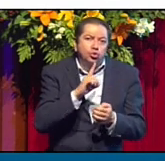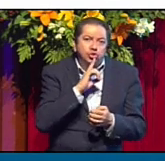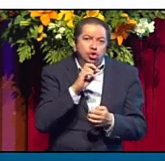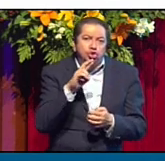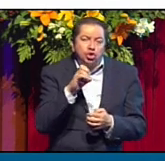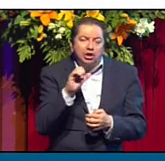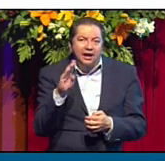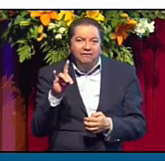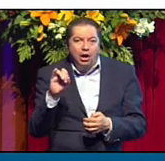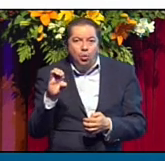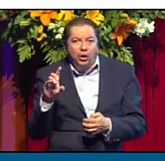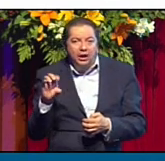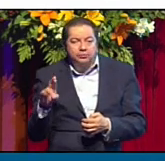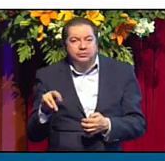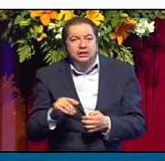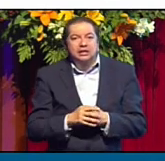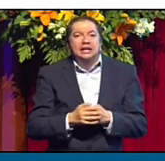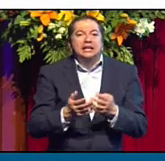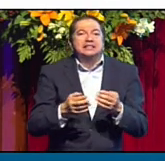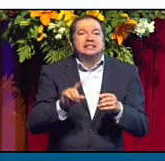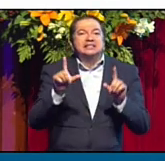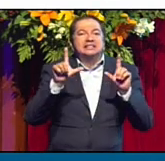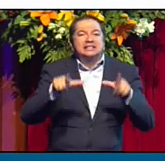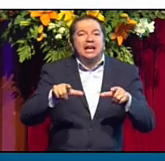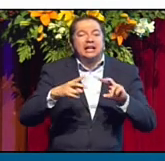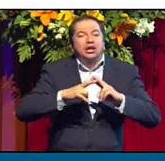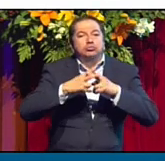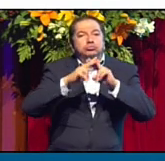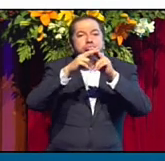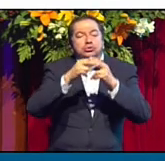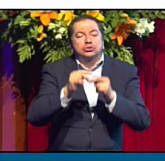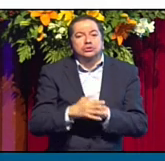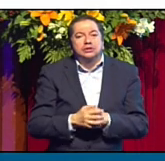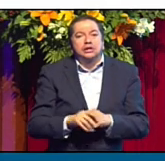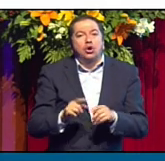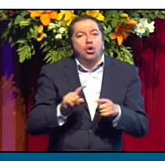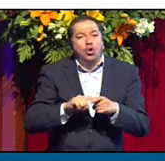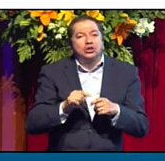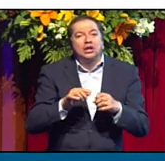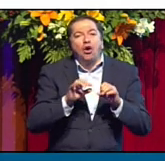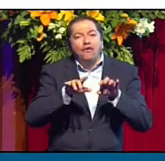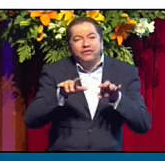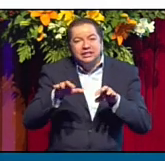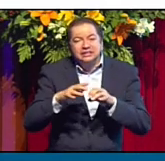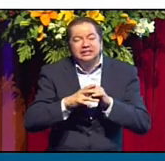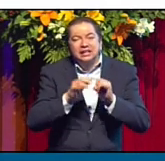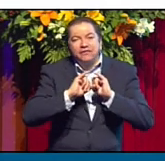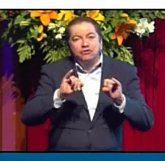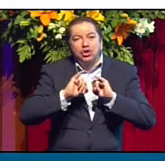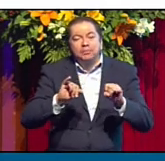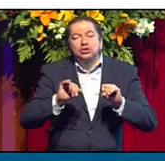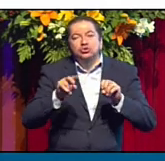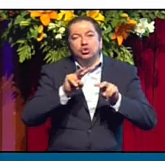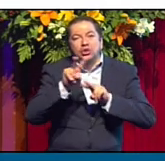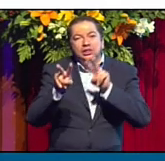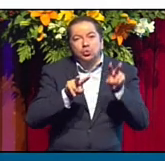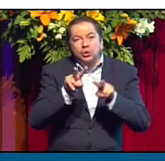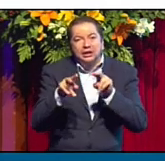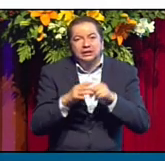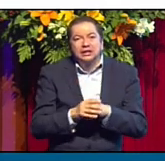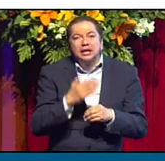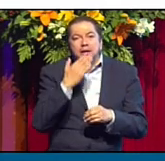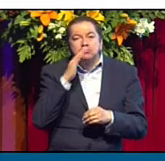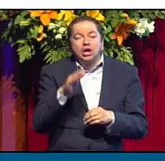Bauer. Construcción sede social Santinel Lourdes. Construcción oficina de información turística. Mejoramiento de distintas plazas de la